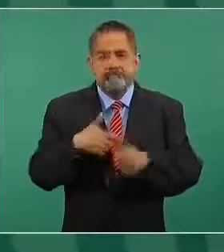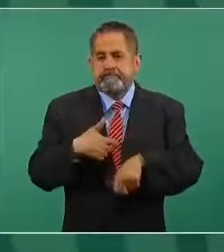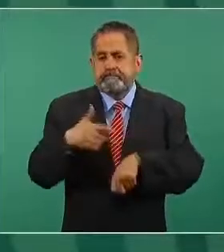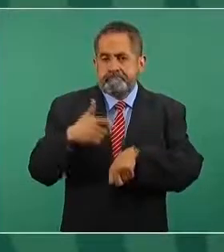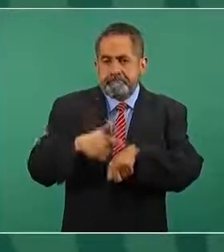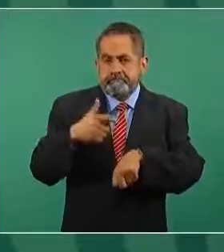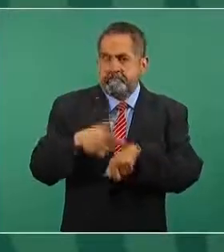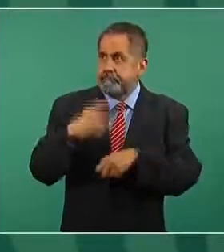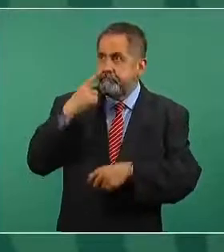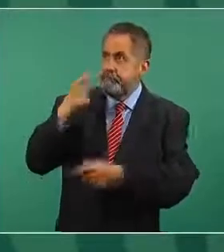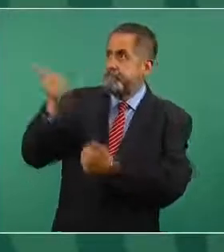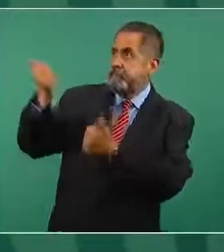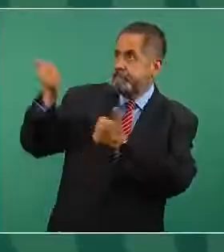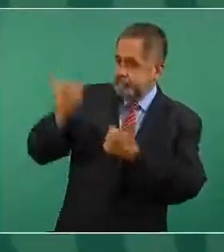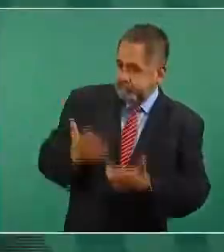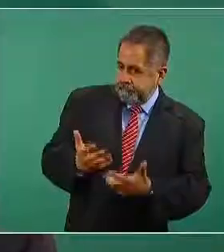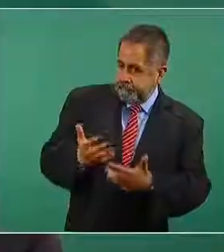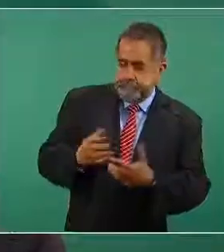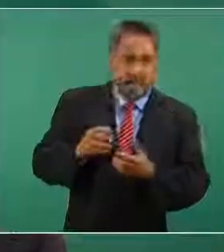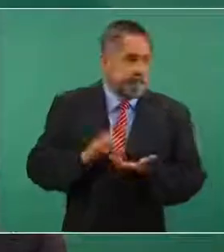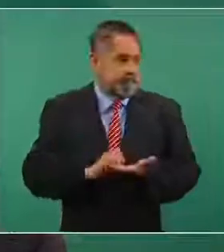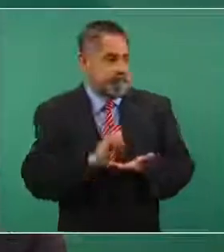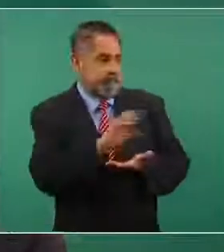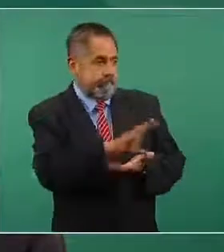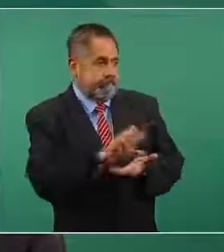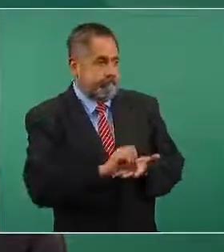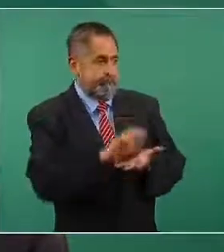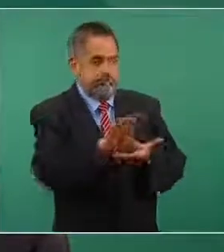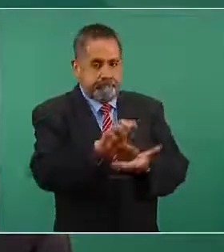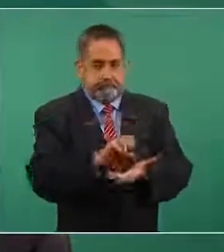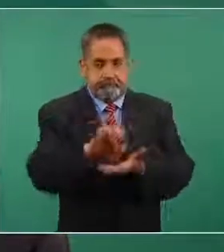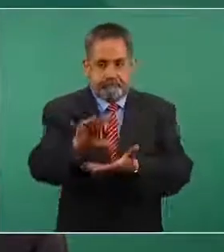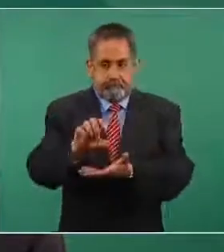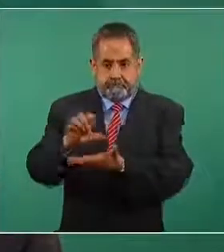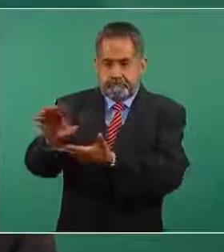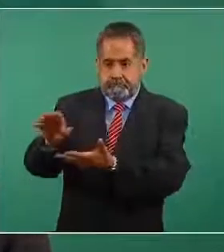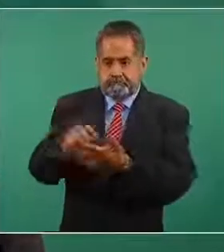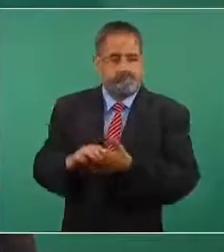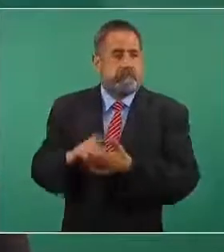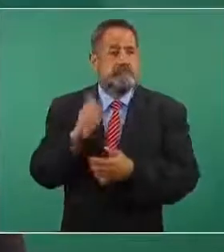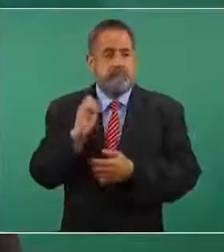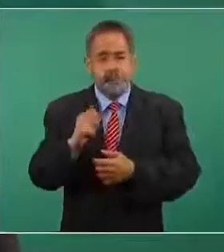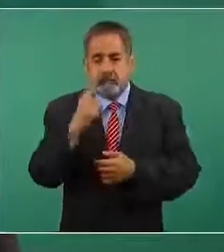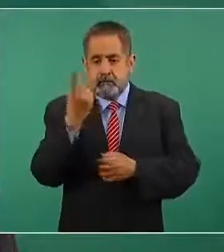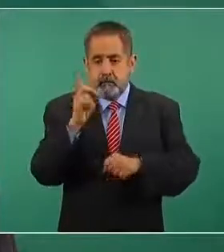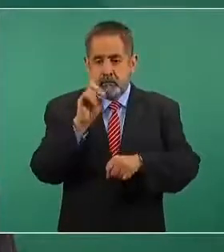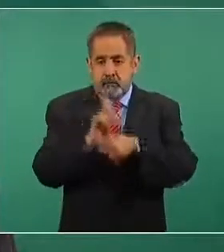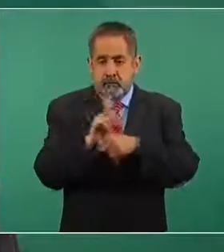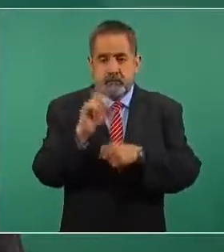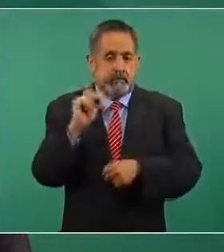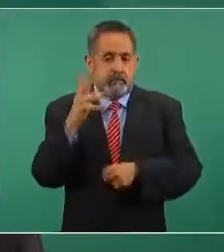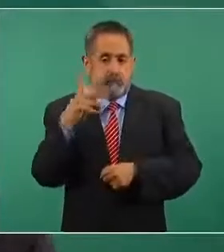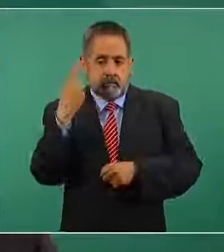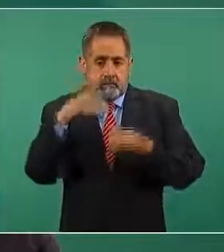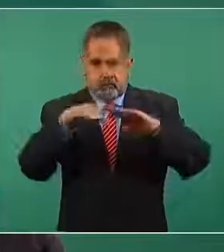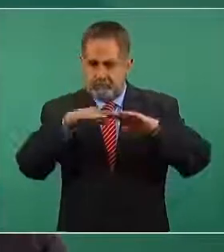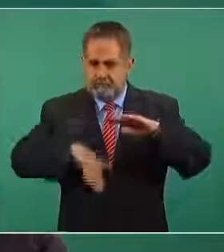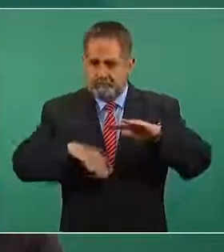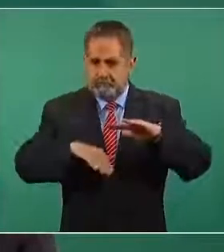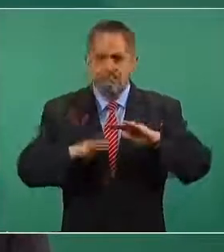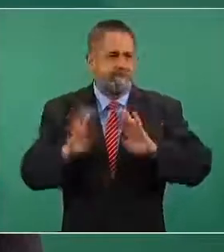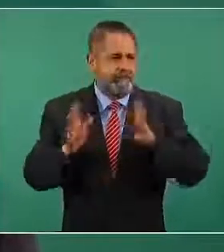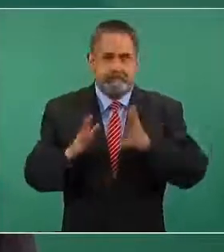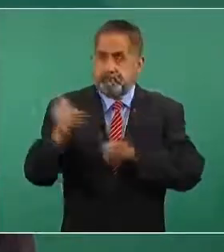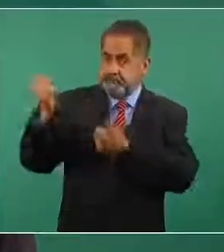para recibir el producto y enviarlo. Generalmente en menos de 24 horas de que llegó el producto ya está en las